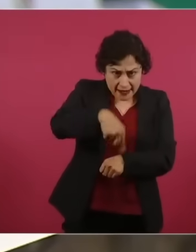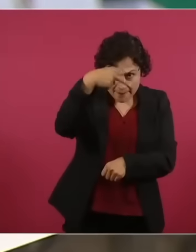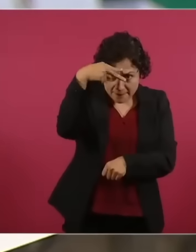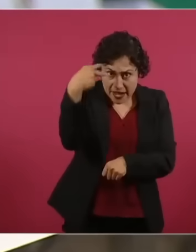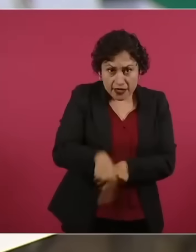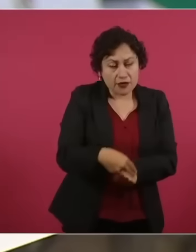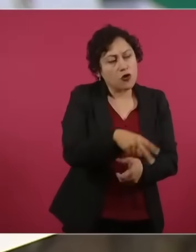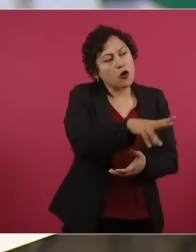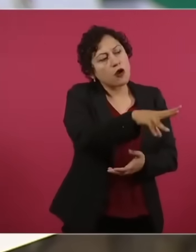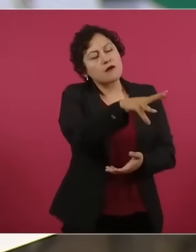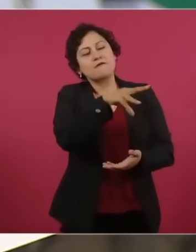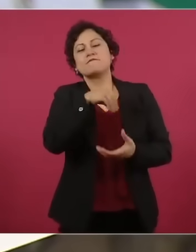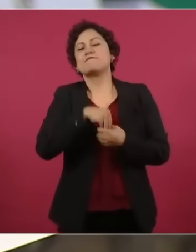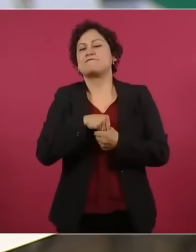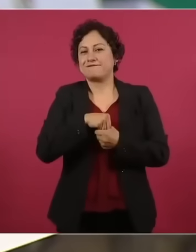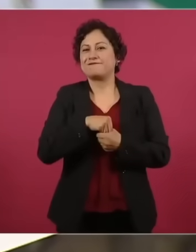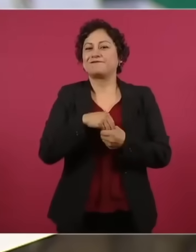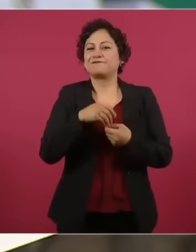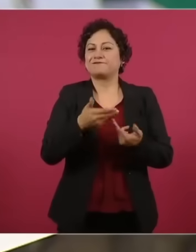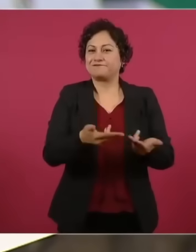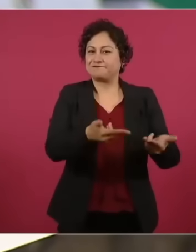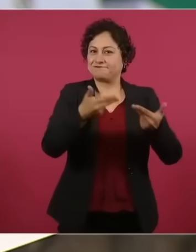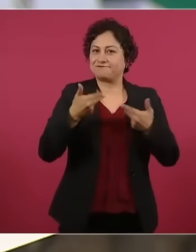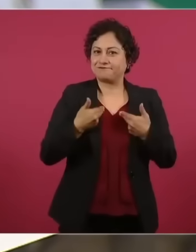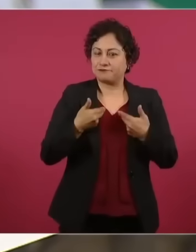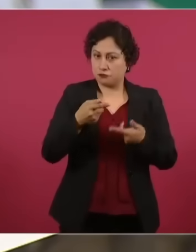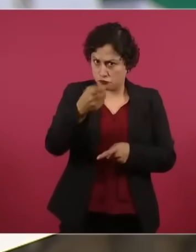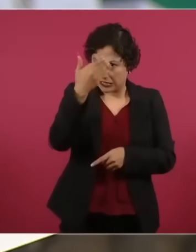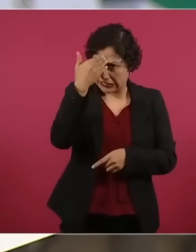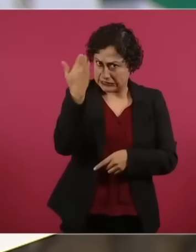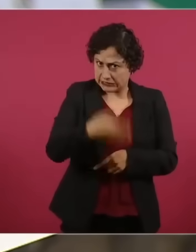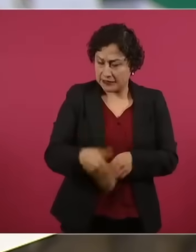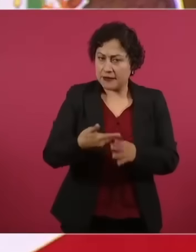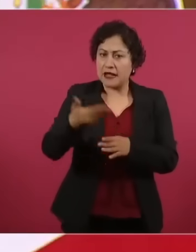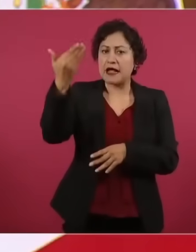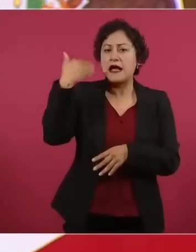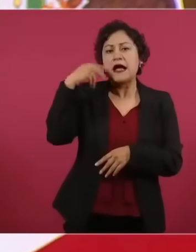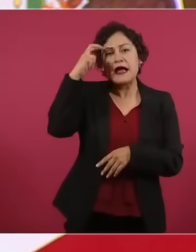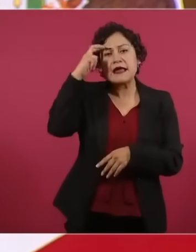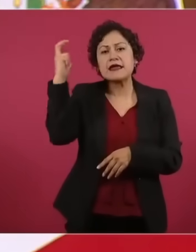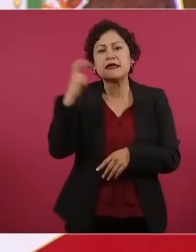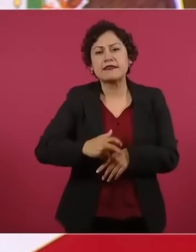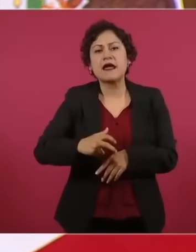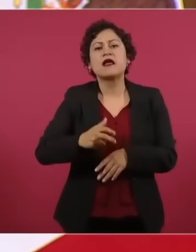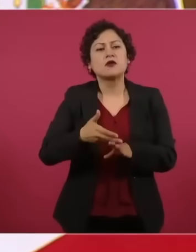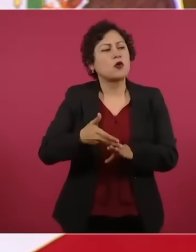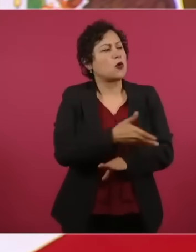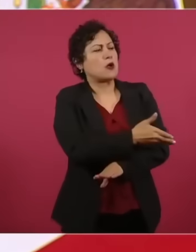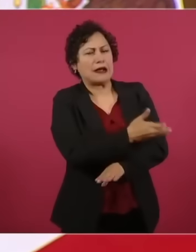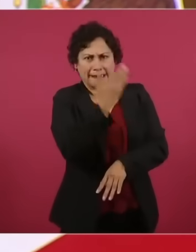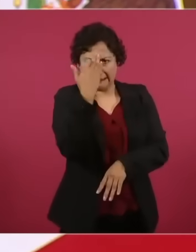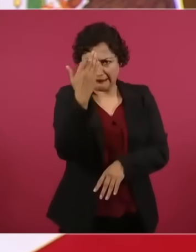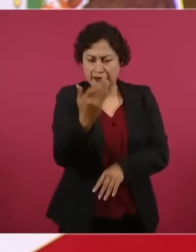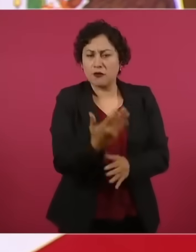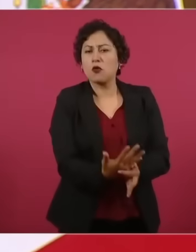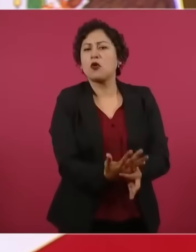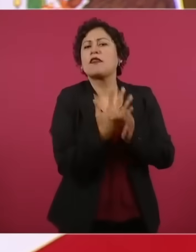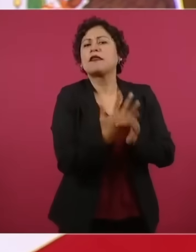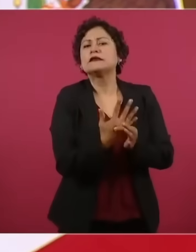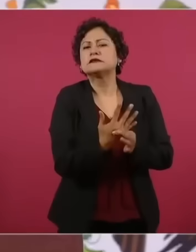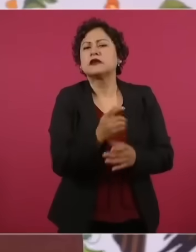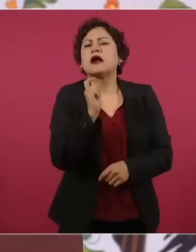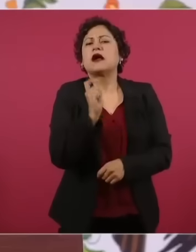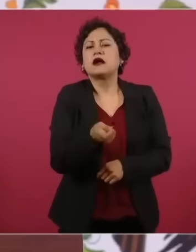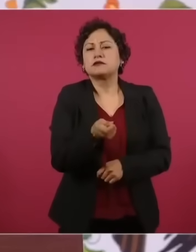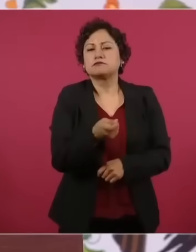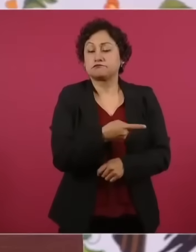Supimos que Hidalgo decía hace más de 200 años que el único dios de los